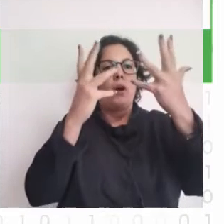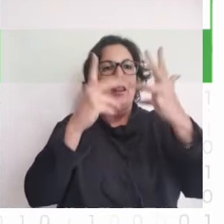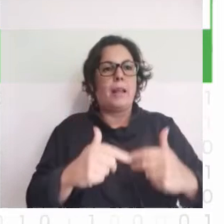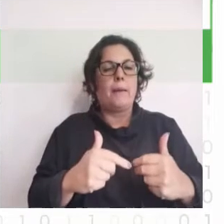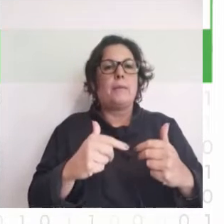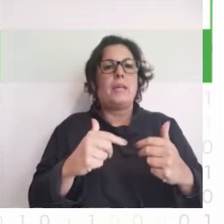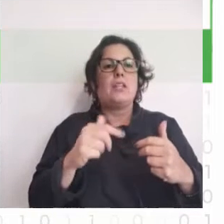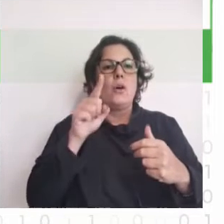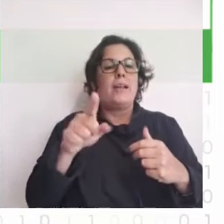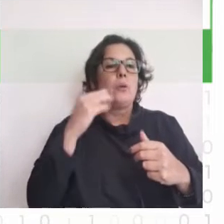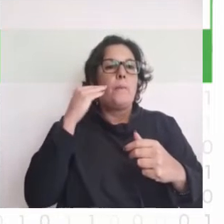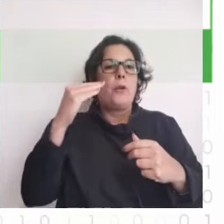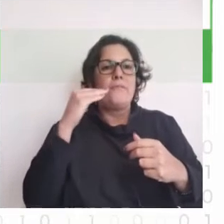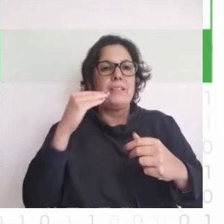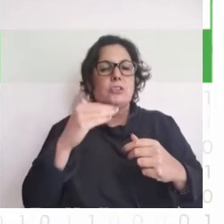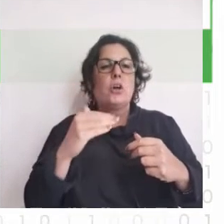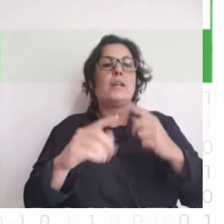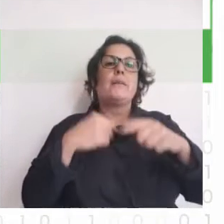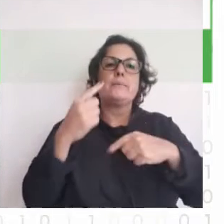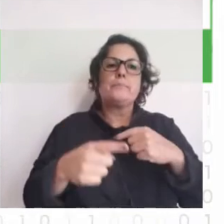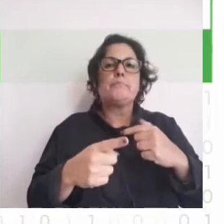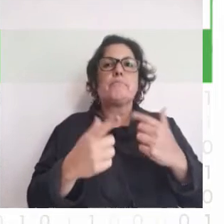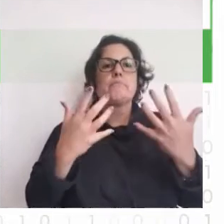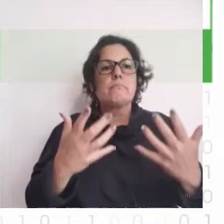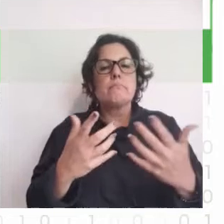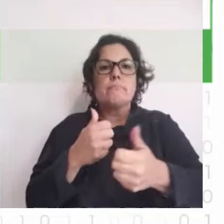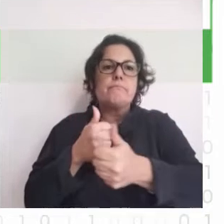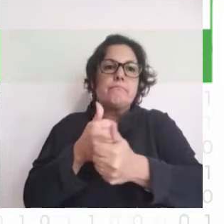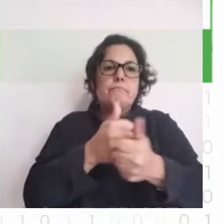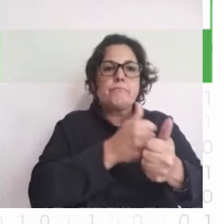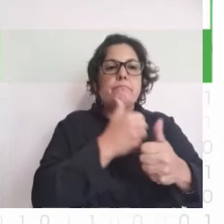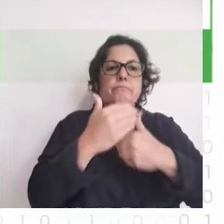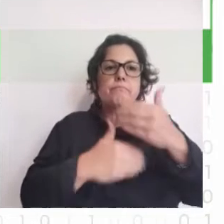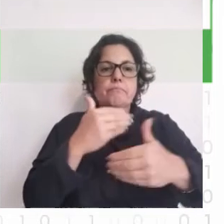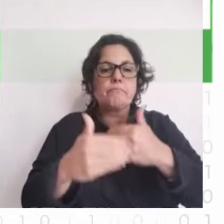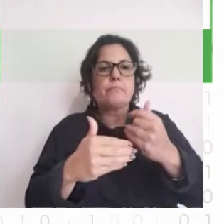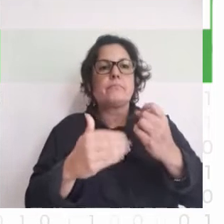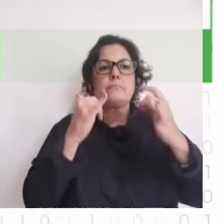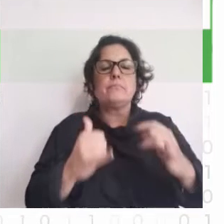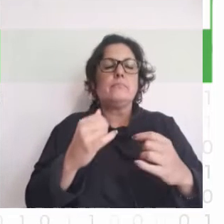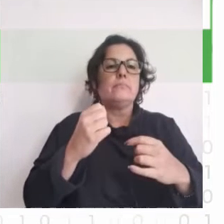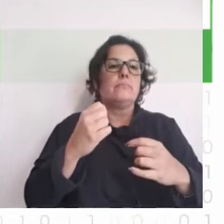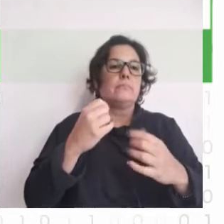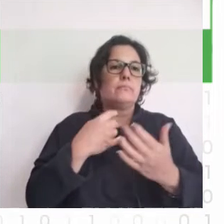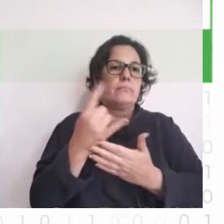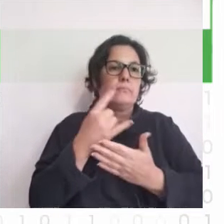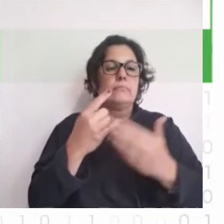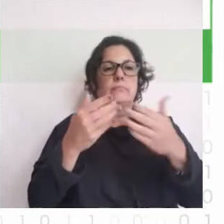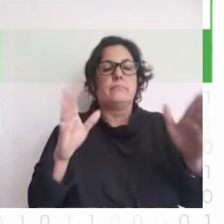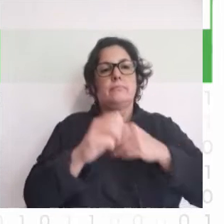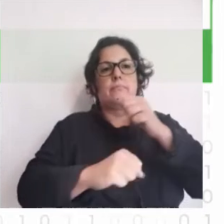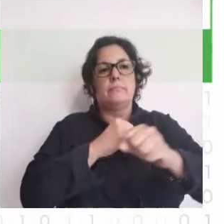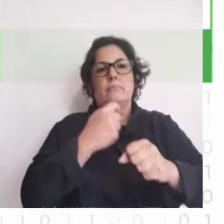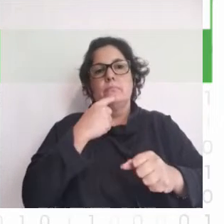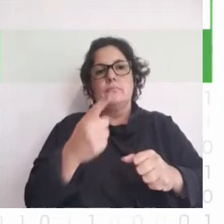de esos profesores, y luego lo que hicimos fue intervenir el proceso de adjudicación que tiene el programa Ceibal en inglés a principio del año lectivo y decir,